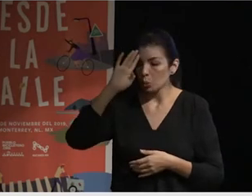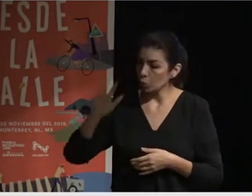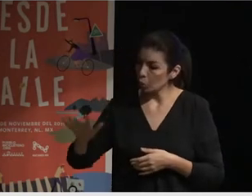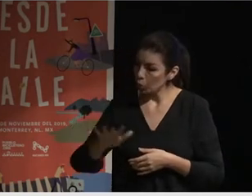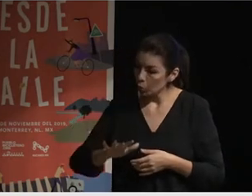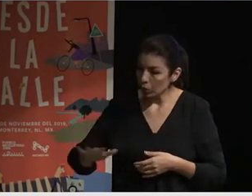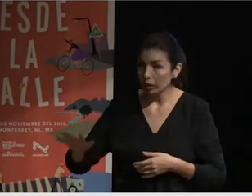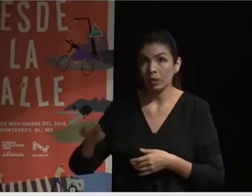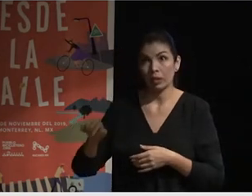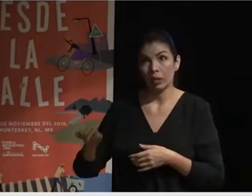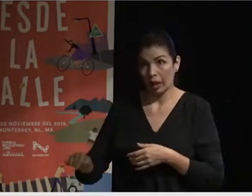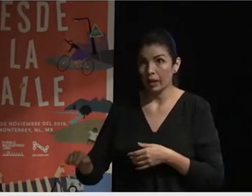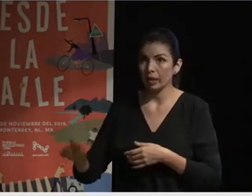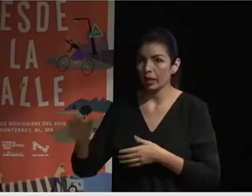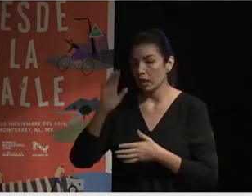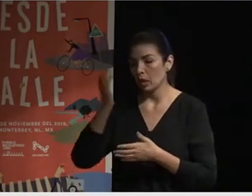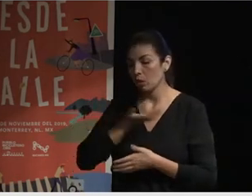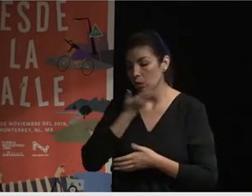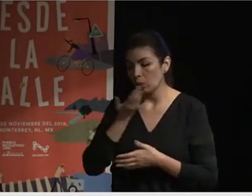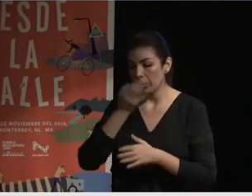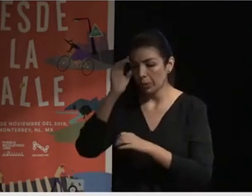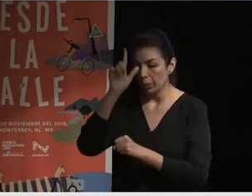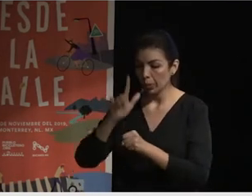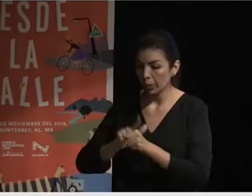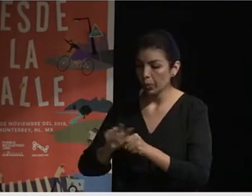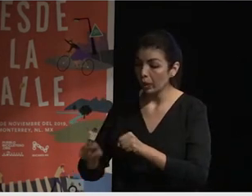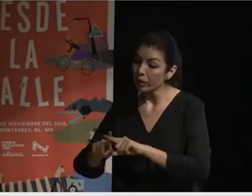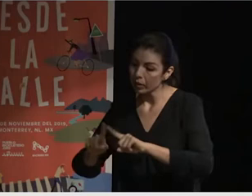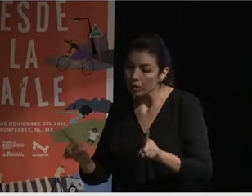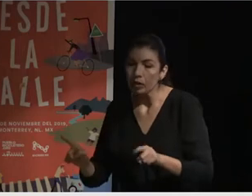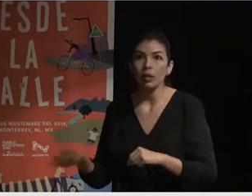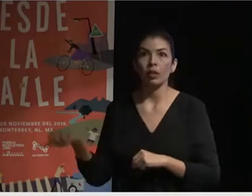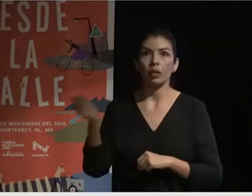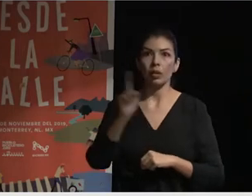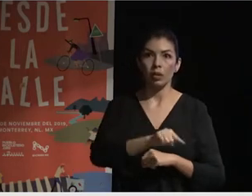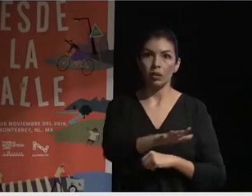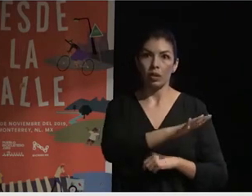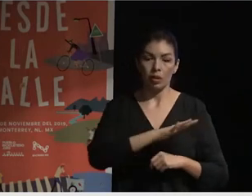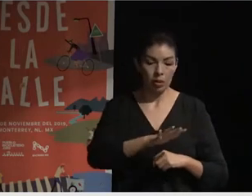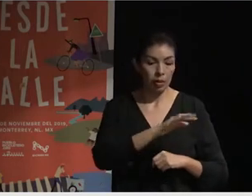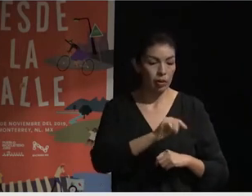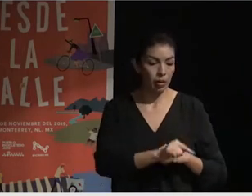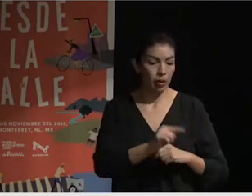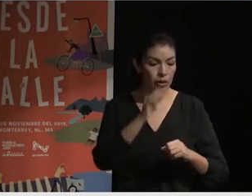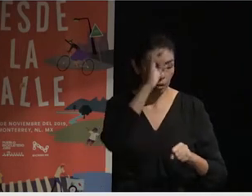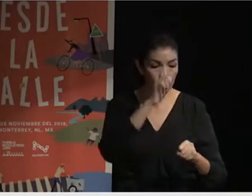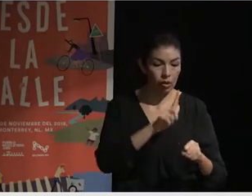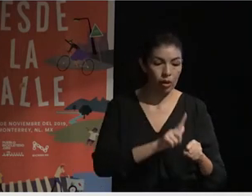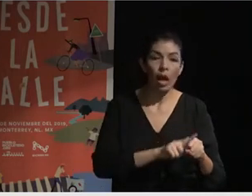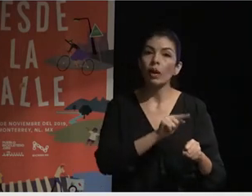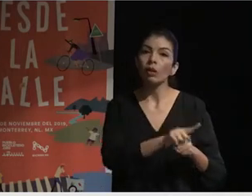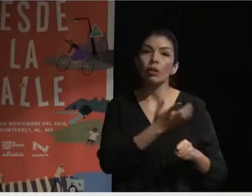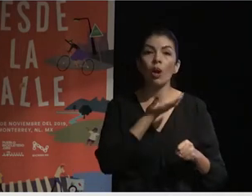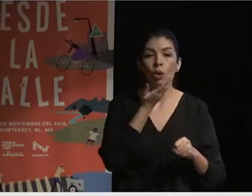una receta de acción particular, porque cada caso es muy, muy particular, ¿no? Depende, repito,